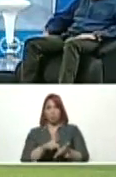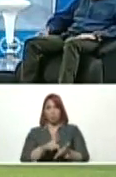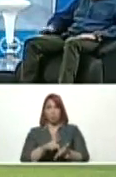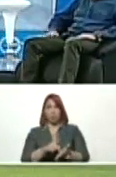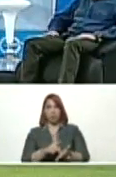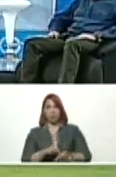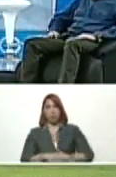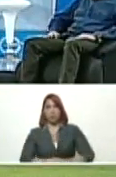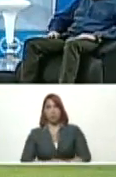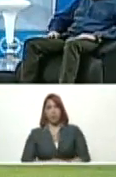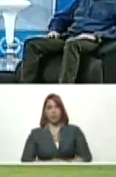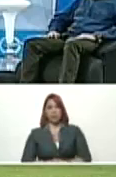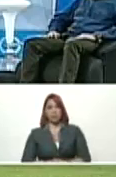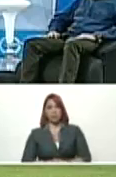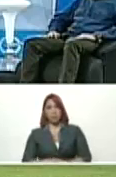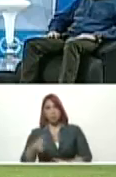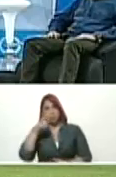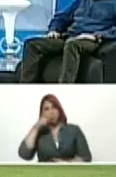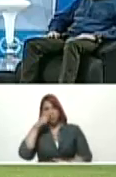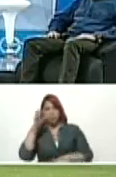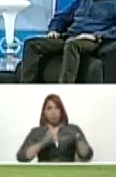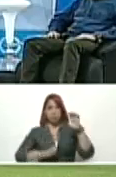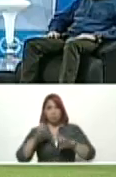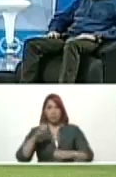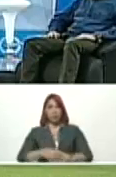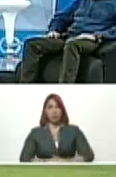llega el patrullaje, huye